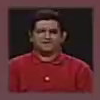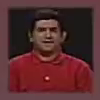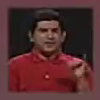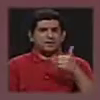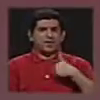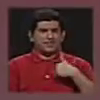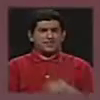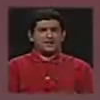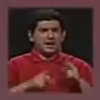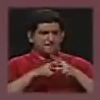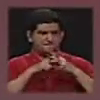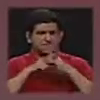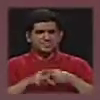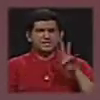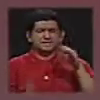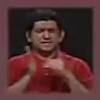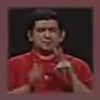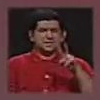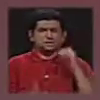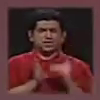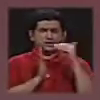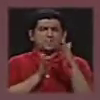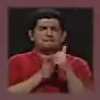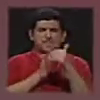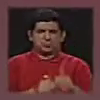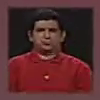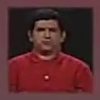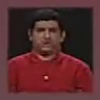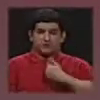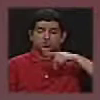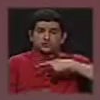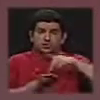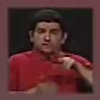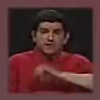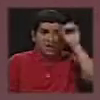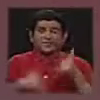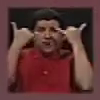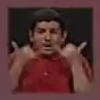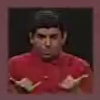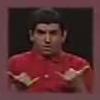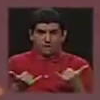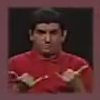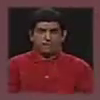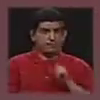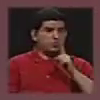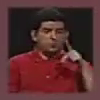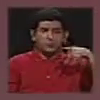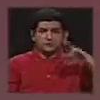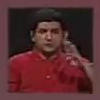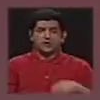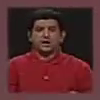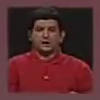además empréstitos aprobados por 7.200 millones de dólares por los cuales estamos pagando intereses en este momento y, como dice don Paul, no hay